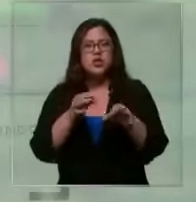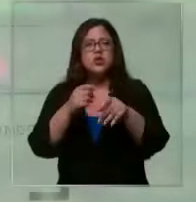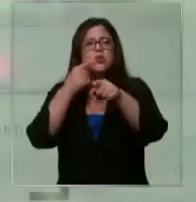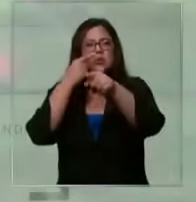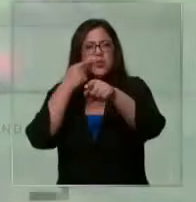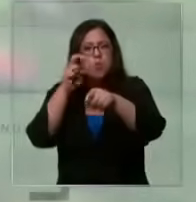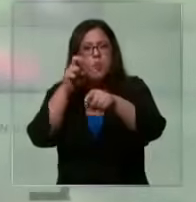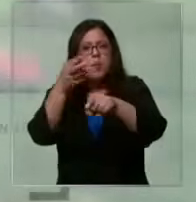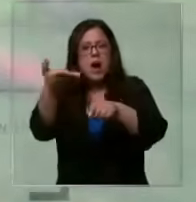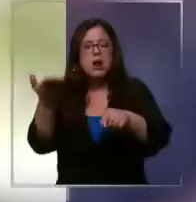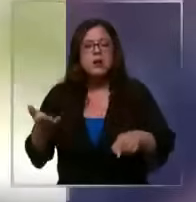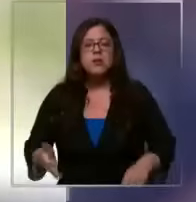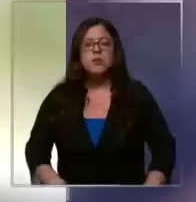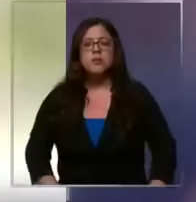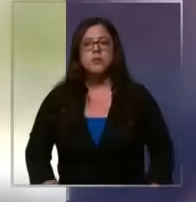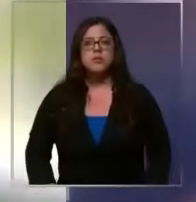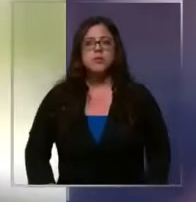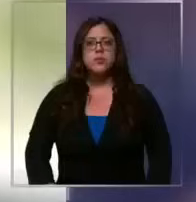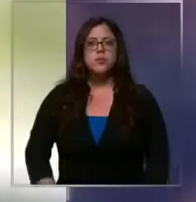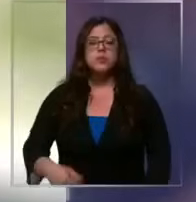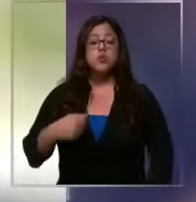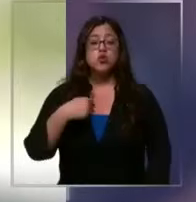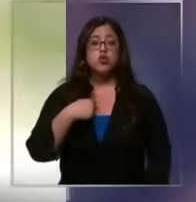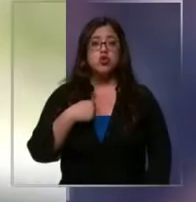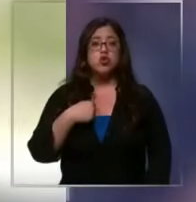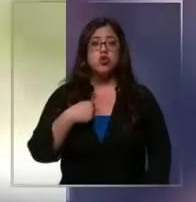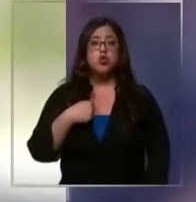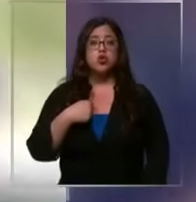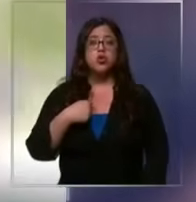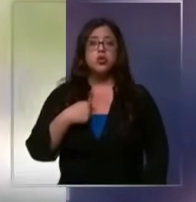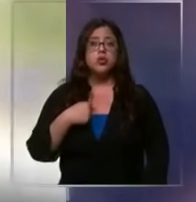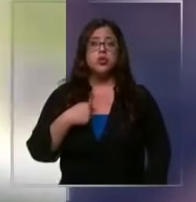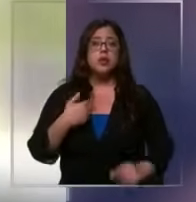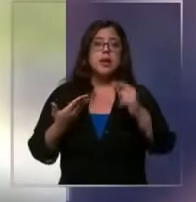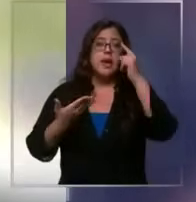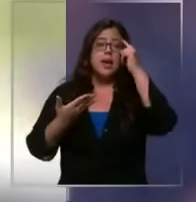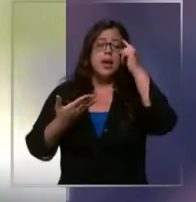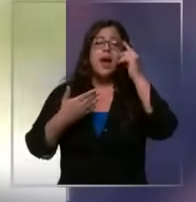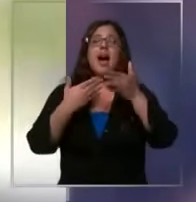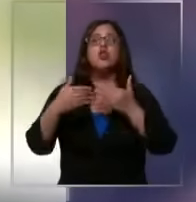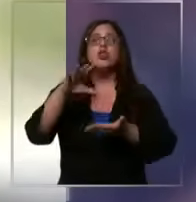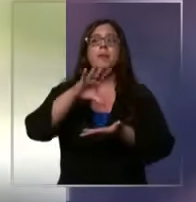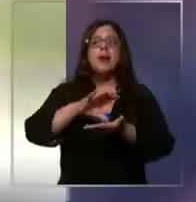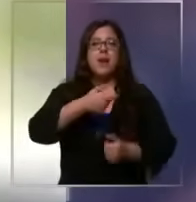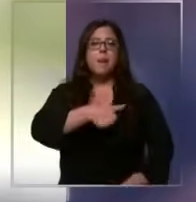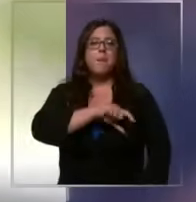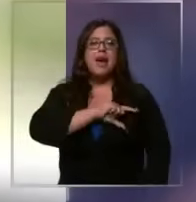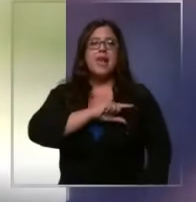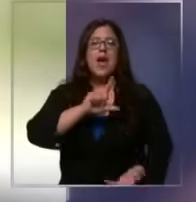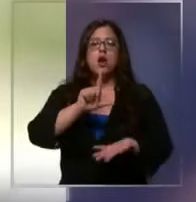padre. Yo estoy actualmente en Málaga, España, por trabajo. Nosotros habíamos